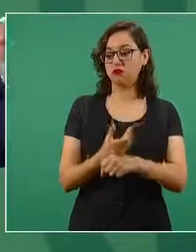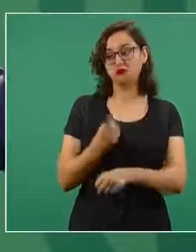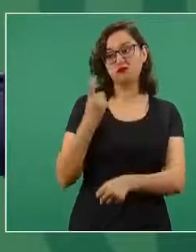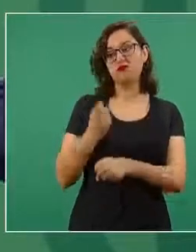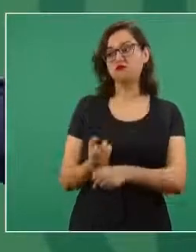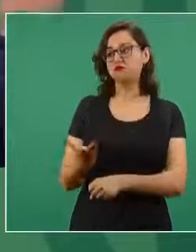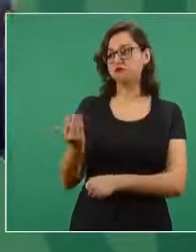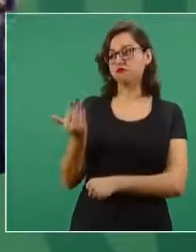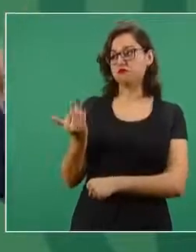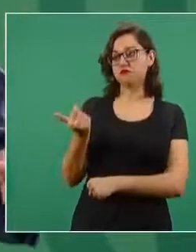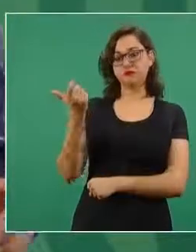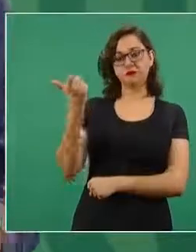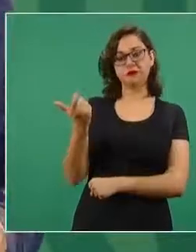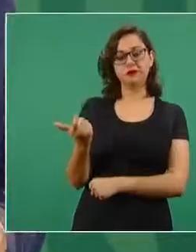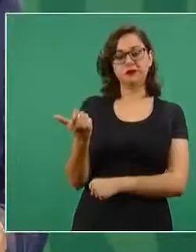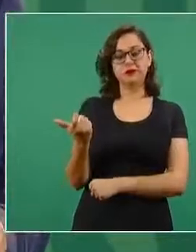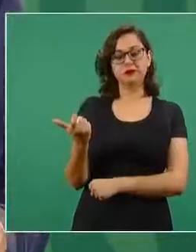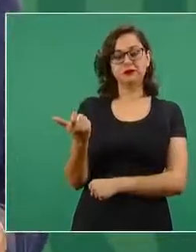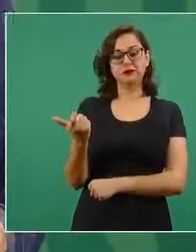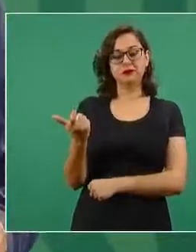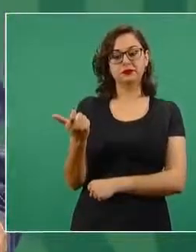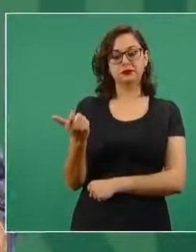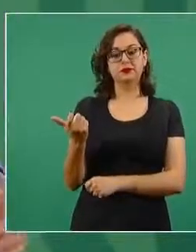para poder trabajar, pero no solo eso,